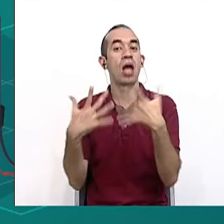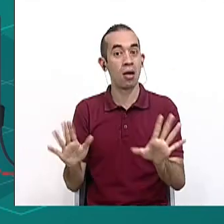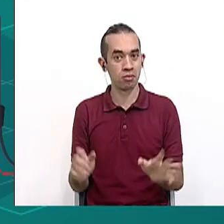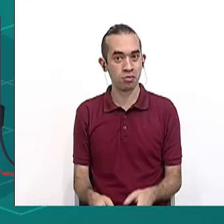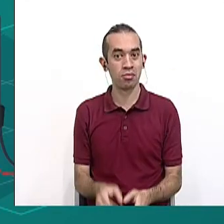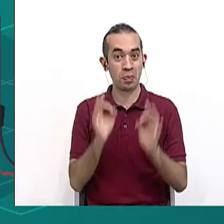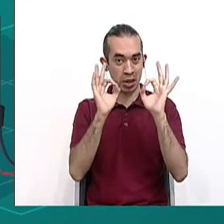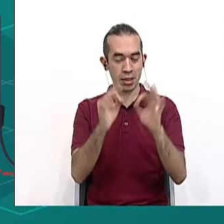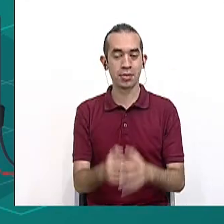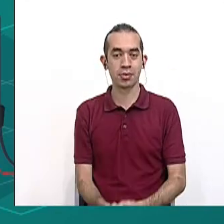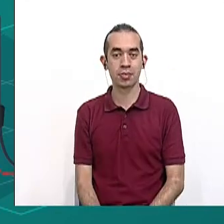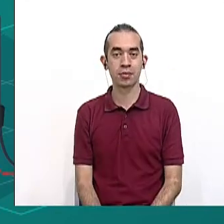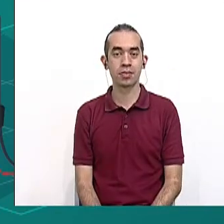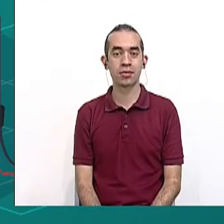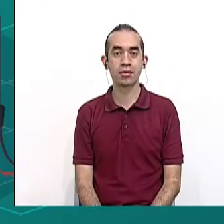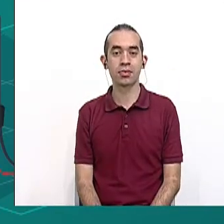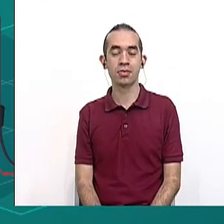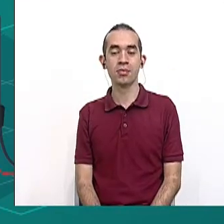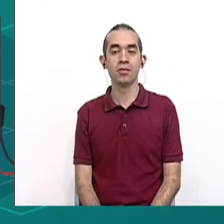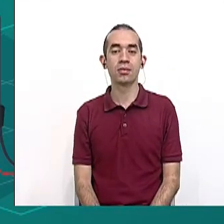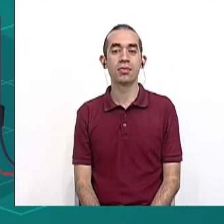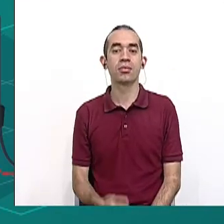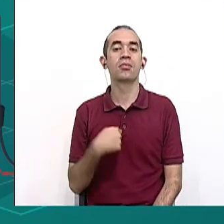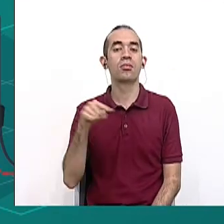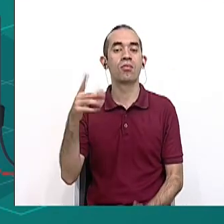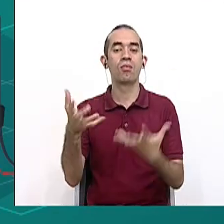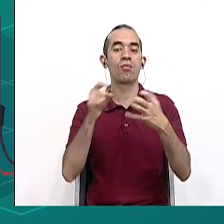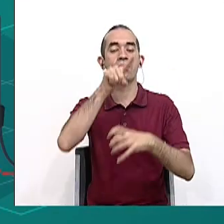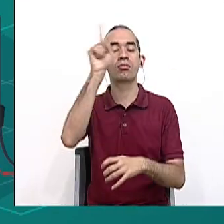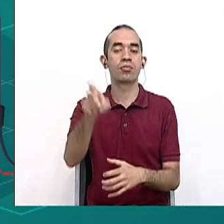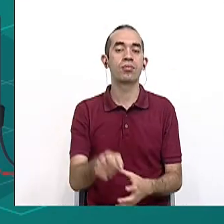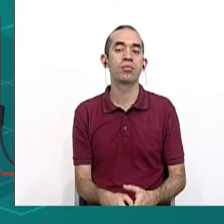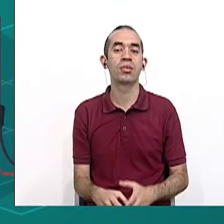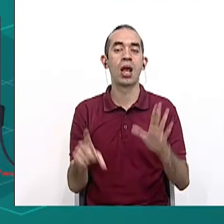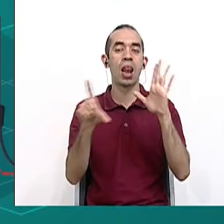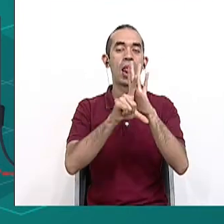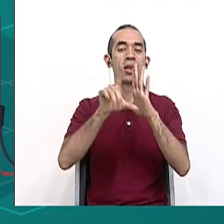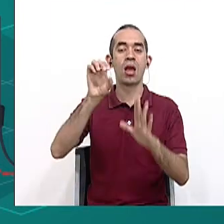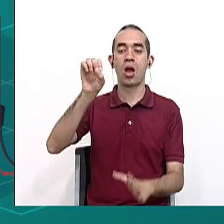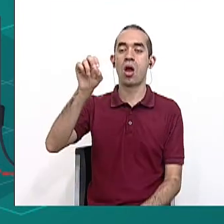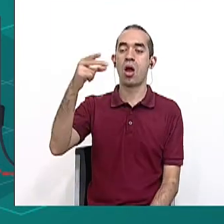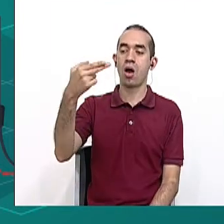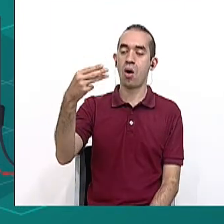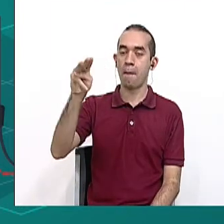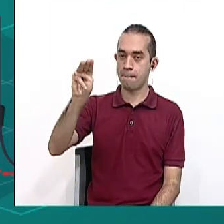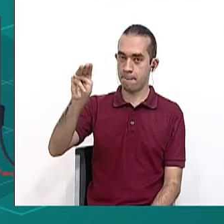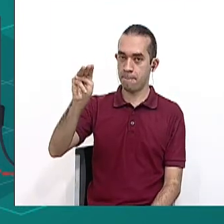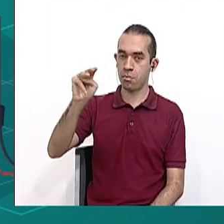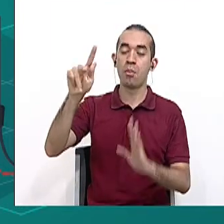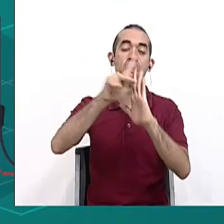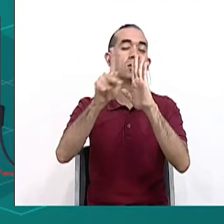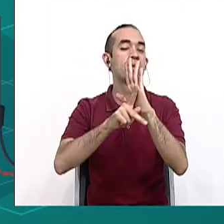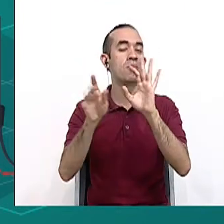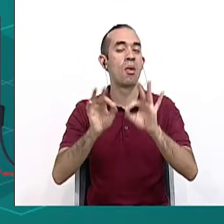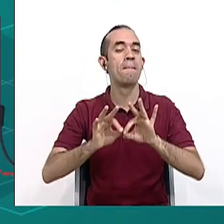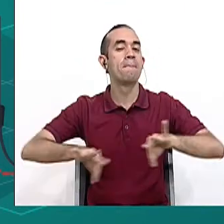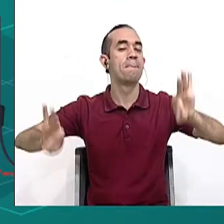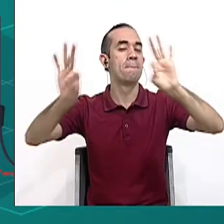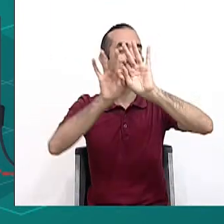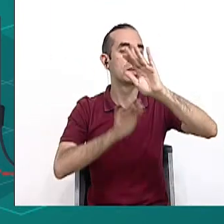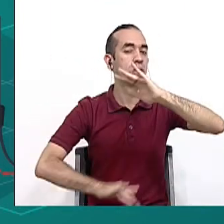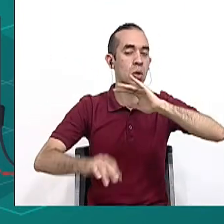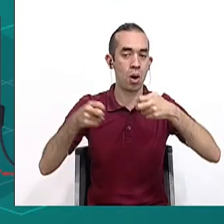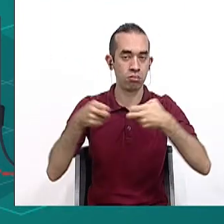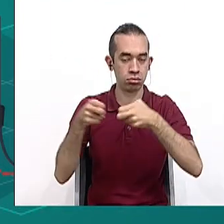bien? Entonces continuemos. Quiero preguntarles sobre la ley de Ohm, que es un principio fundamental de la electricidad y